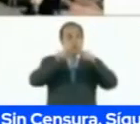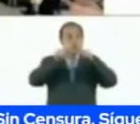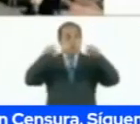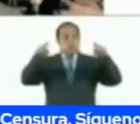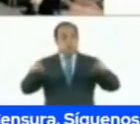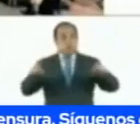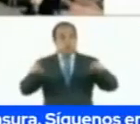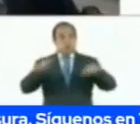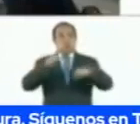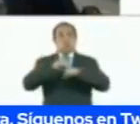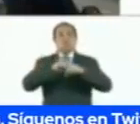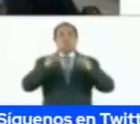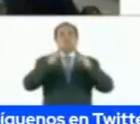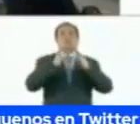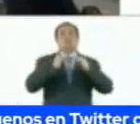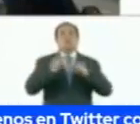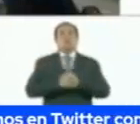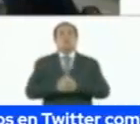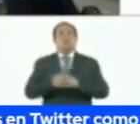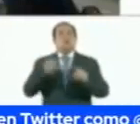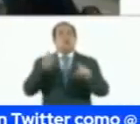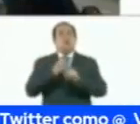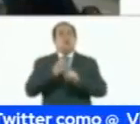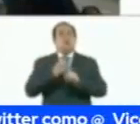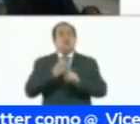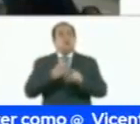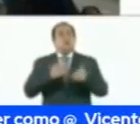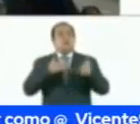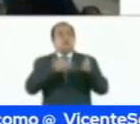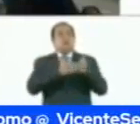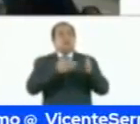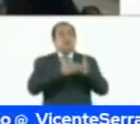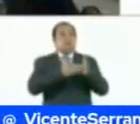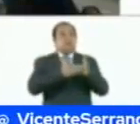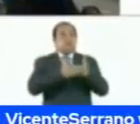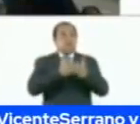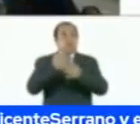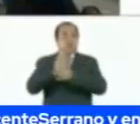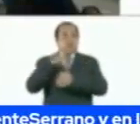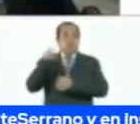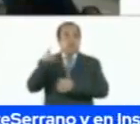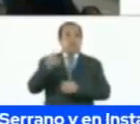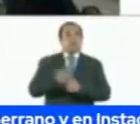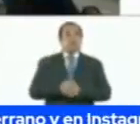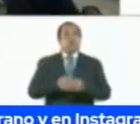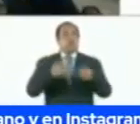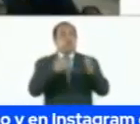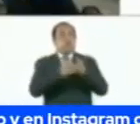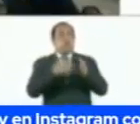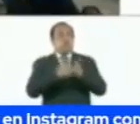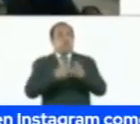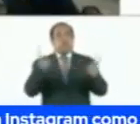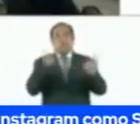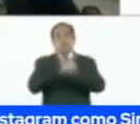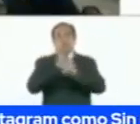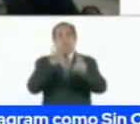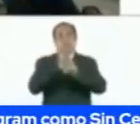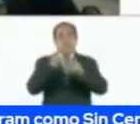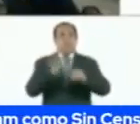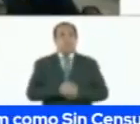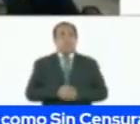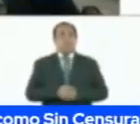colocaron carpas para tapar como se señala ya ahí, para tapar la ventilación de